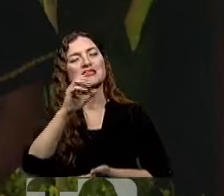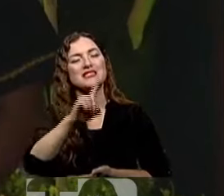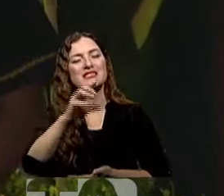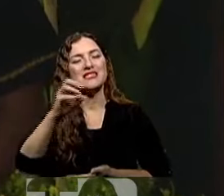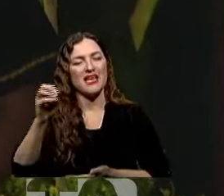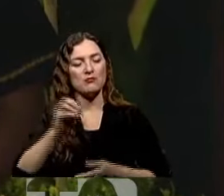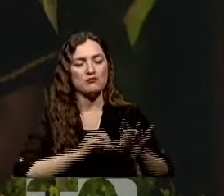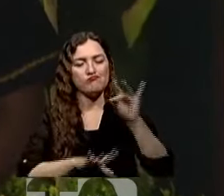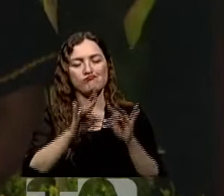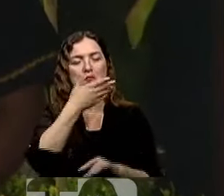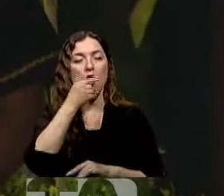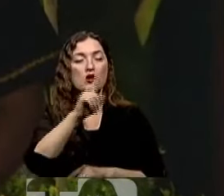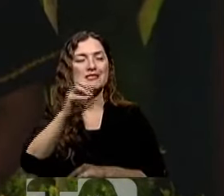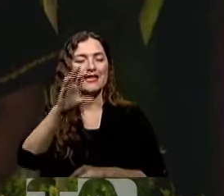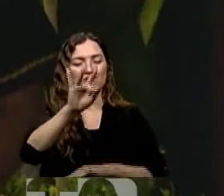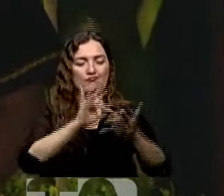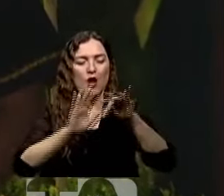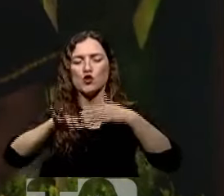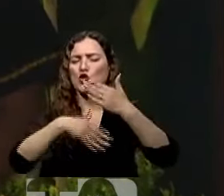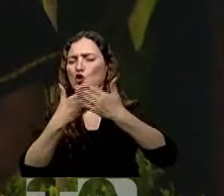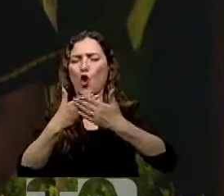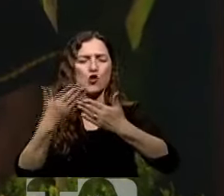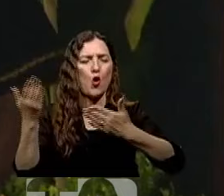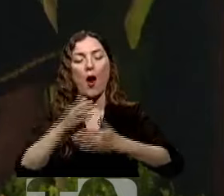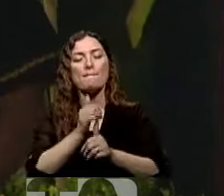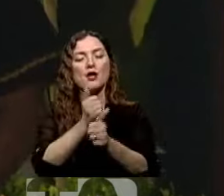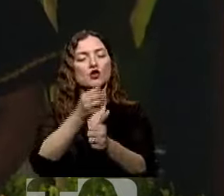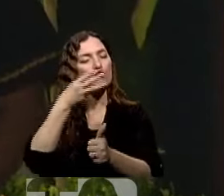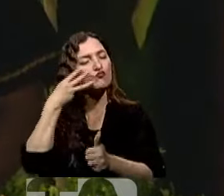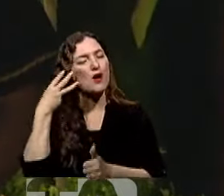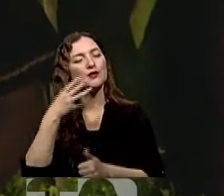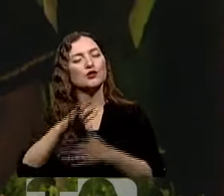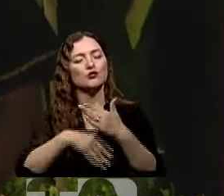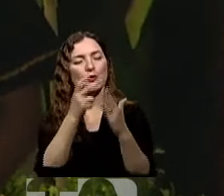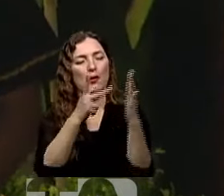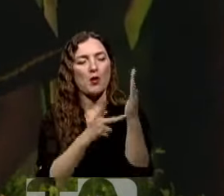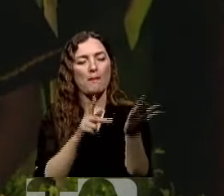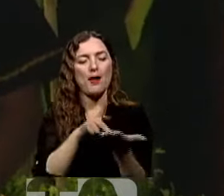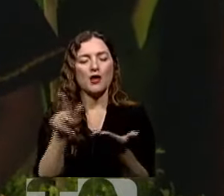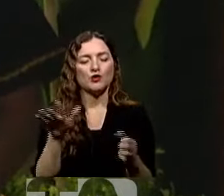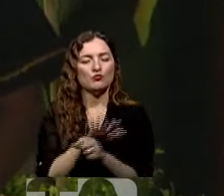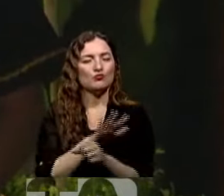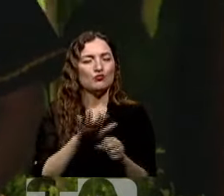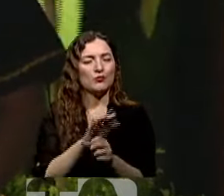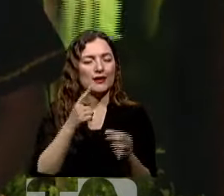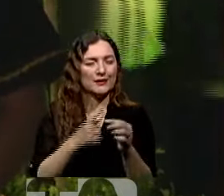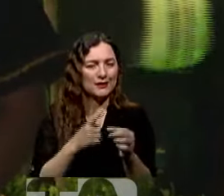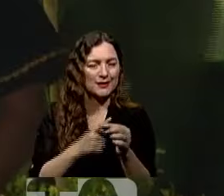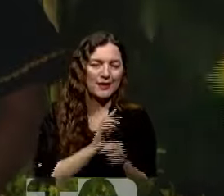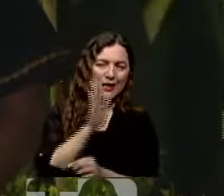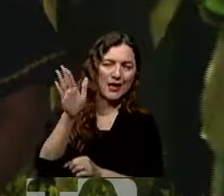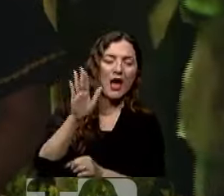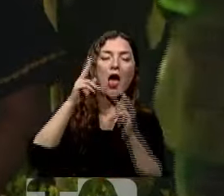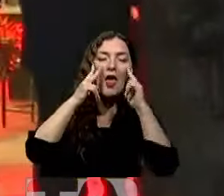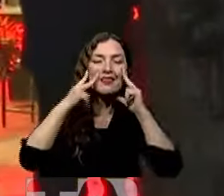a los 100 mejores emprendedores de toda la Amazonía para darles un programa todo pagado aquí en la ciudad de Quito y también en la ciudad de Tena